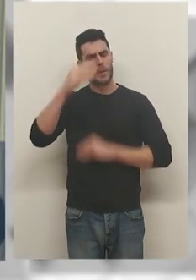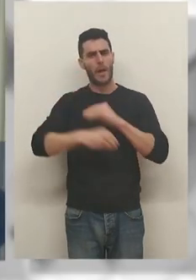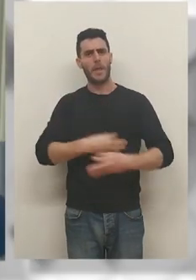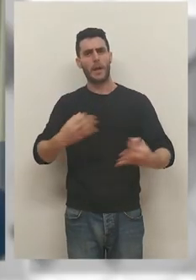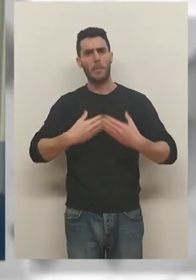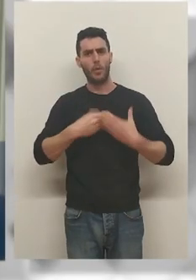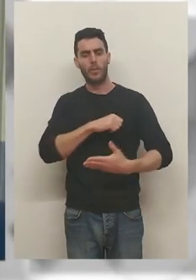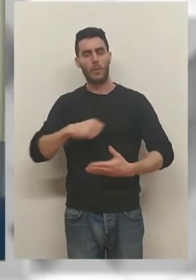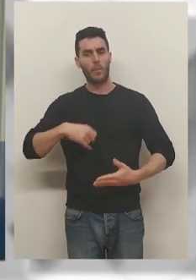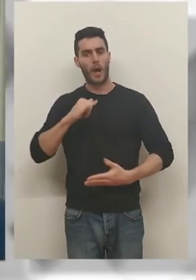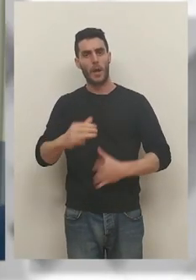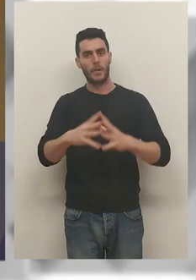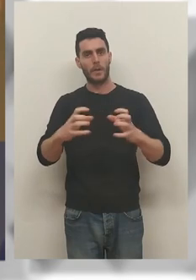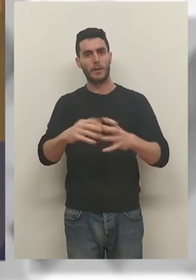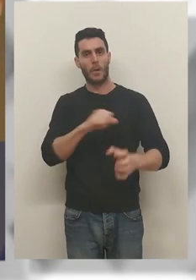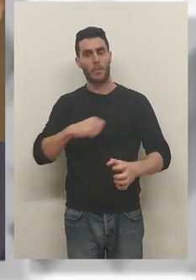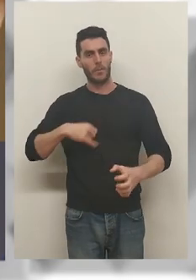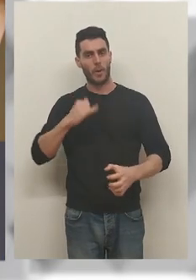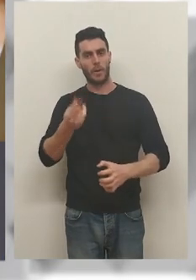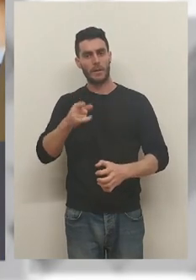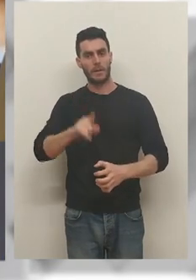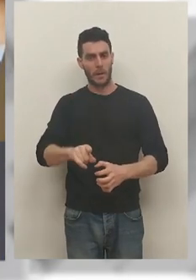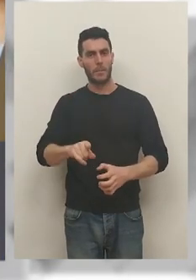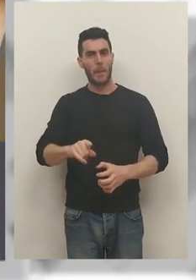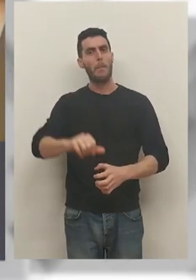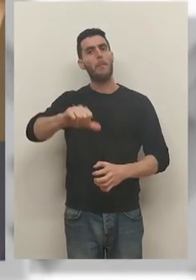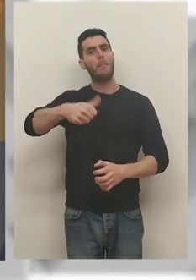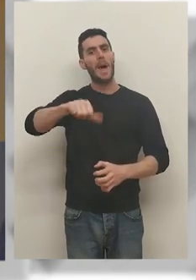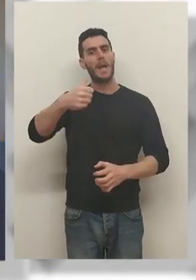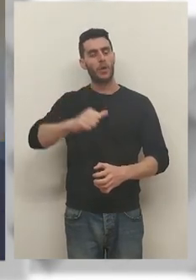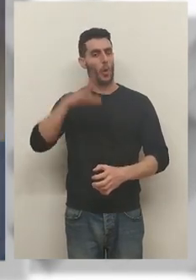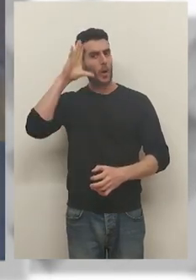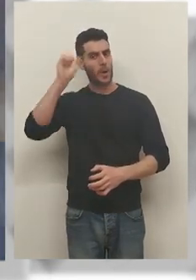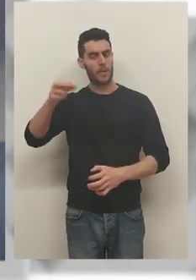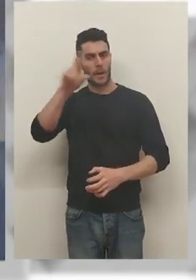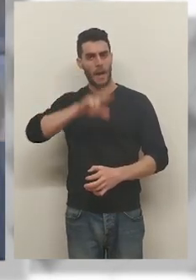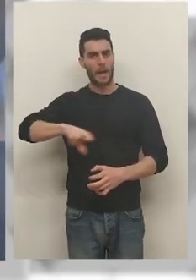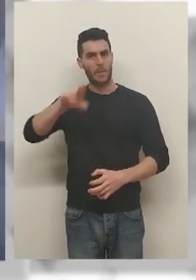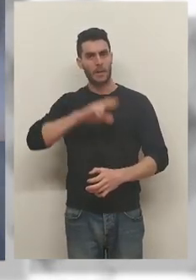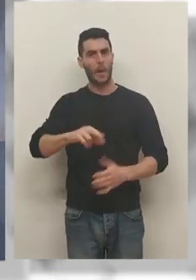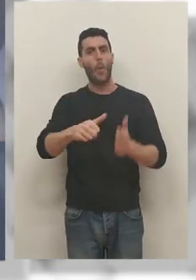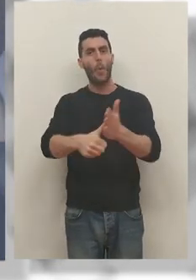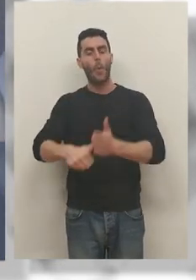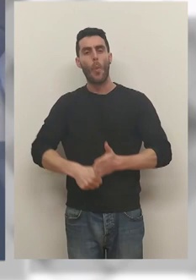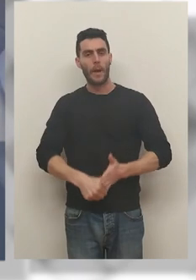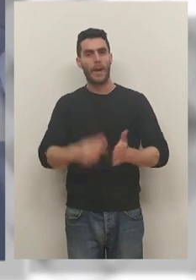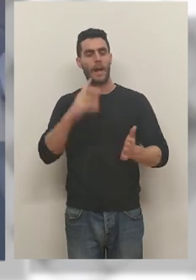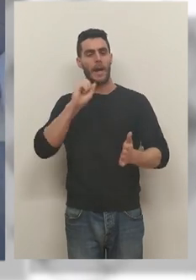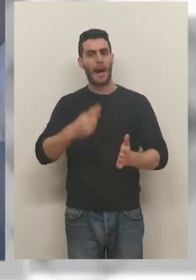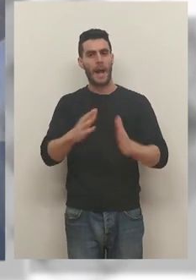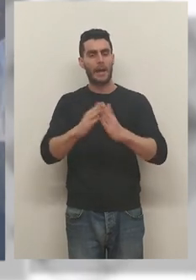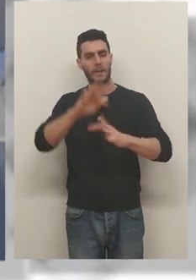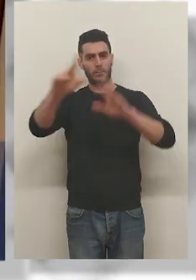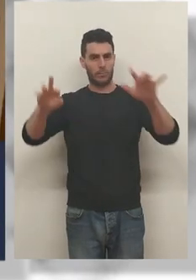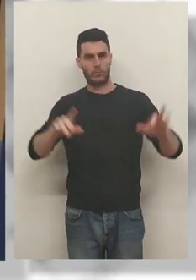lo que hacía que se movía por su voluntad y deseos Por otra parte los peritos de la guardia civil han insistido en que había múltiples huellas de Álex en la casa